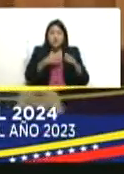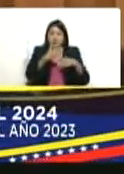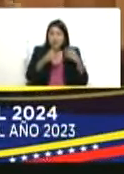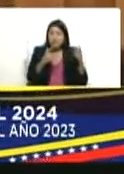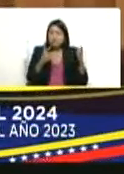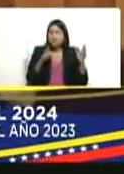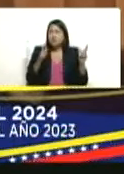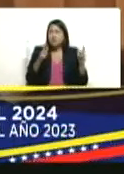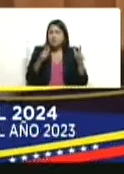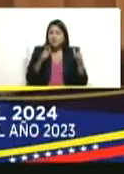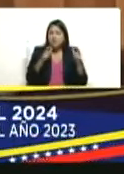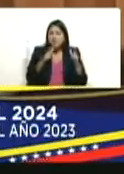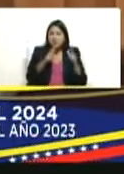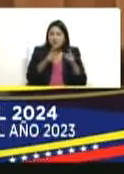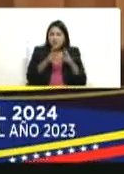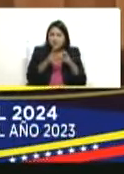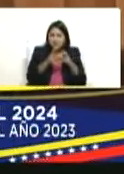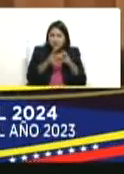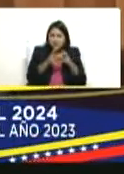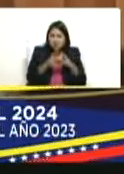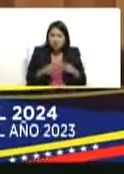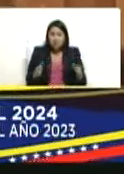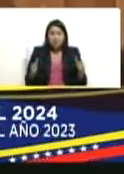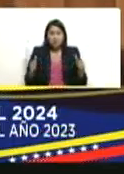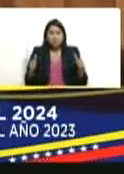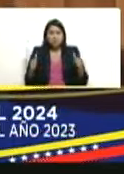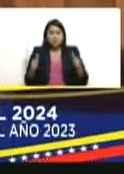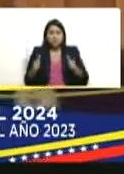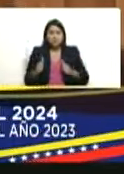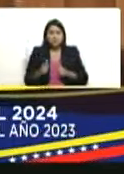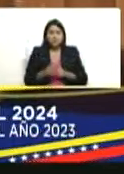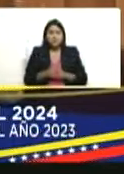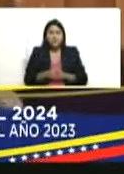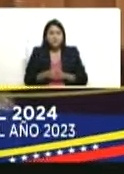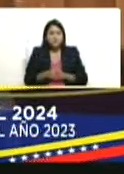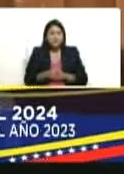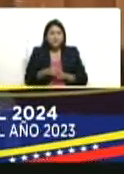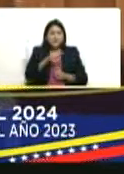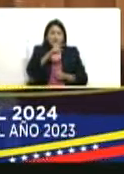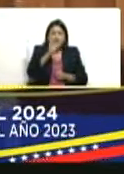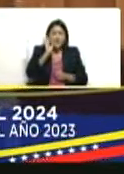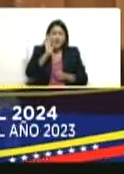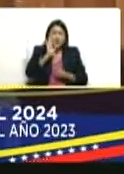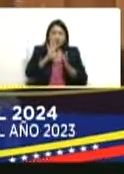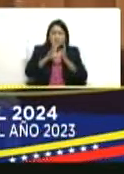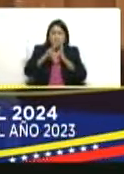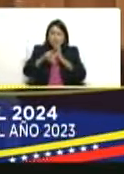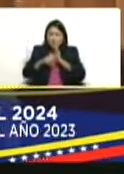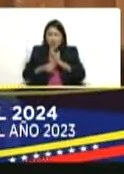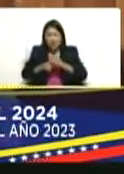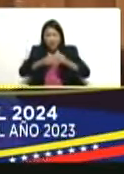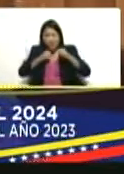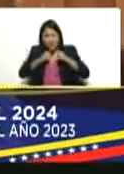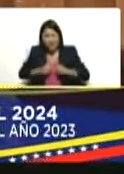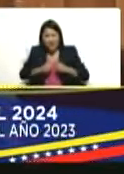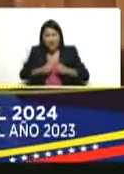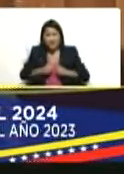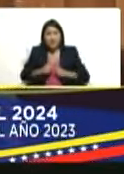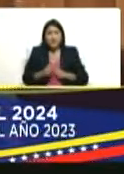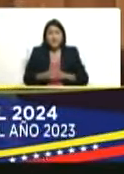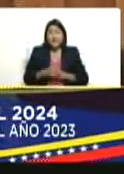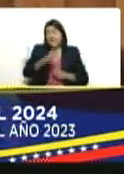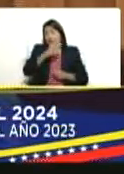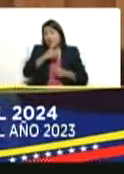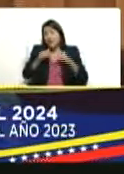fue autodestruyendo, se hundió en el fango de la corruptela, en el estiércol de la